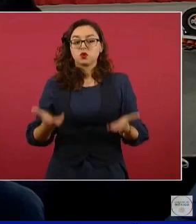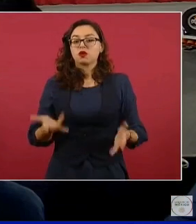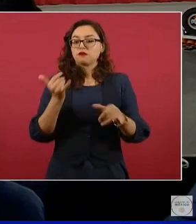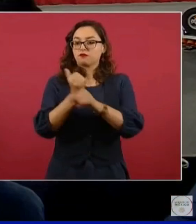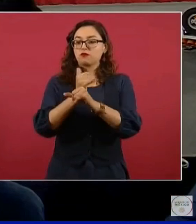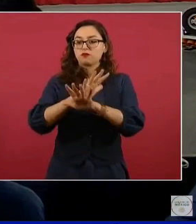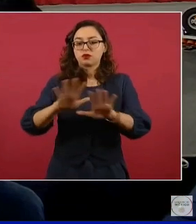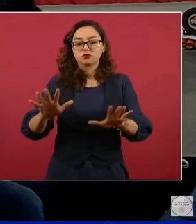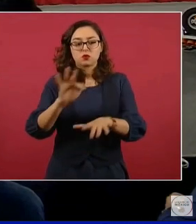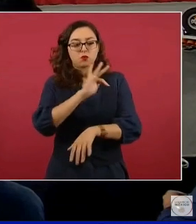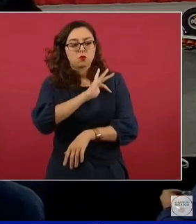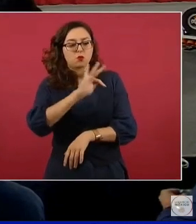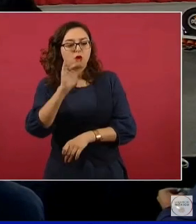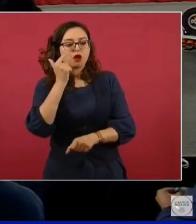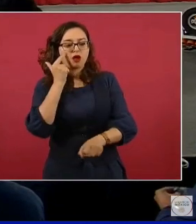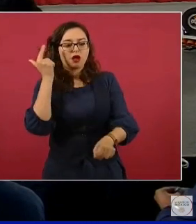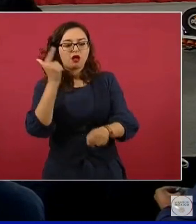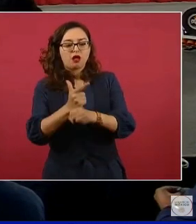O sea,